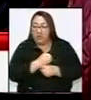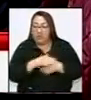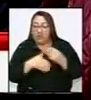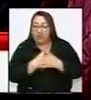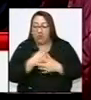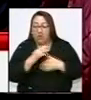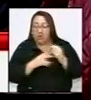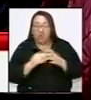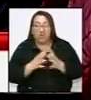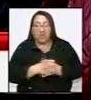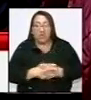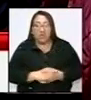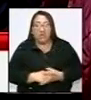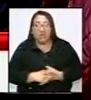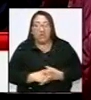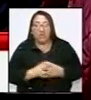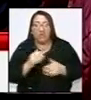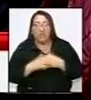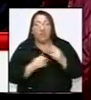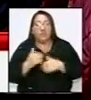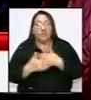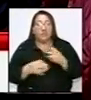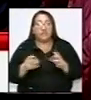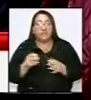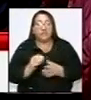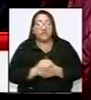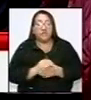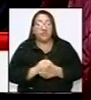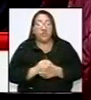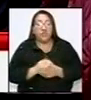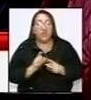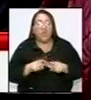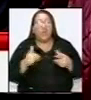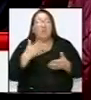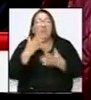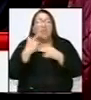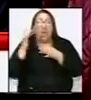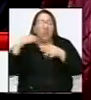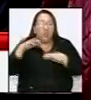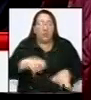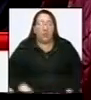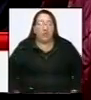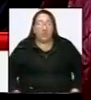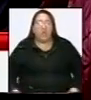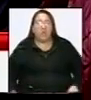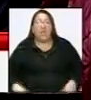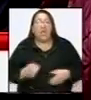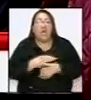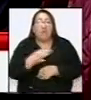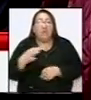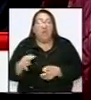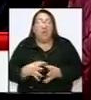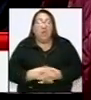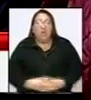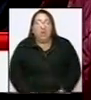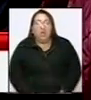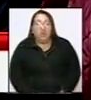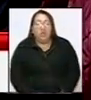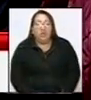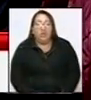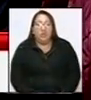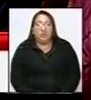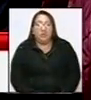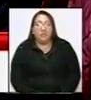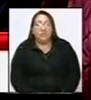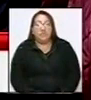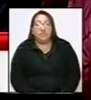e infraestructura en el marco del proceso de reconstrucción de las zonas afectadas por el fenómeno del Niño costero.